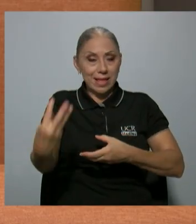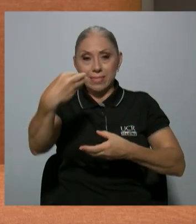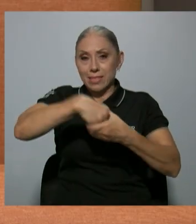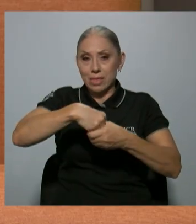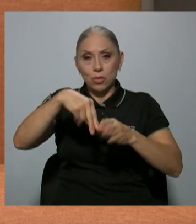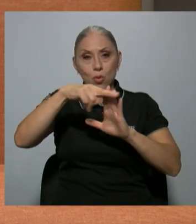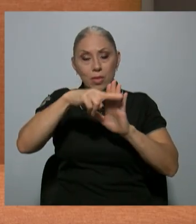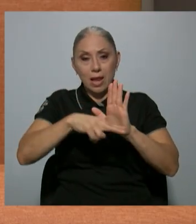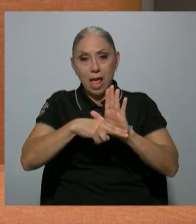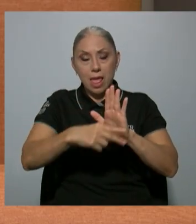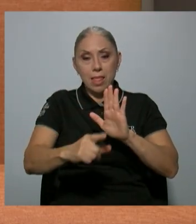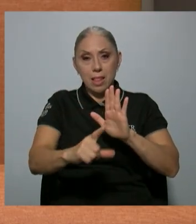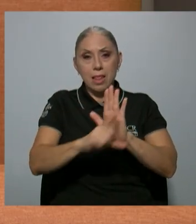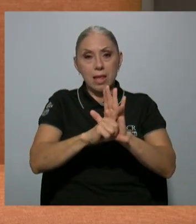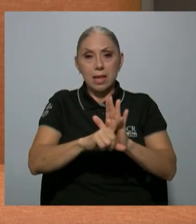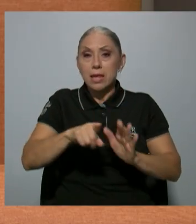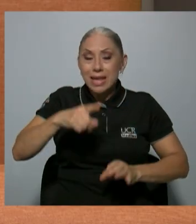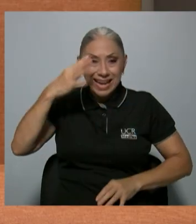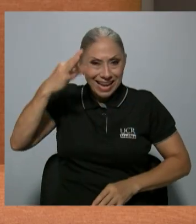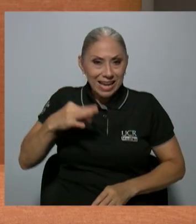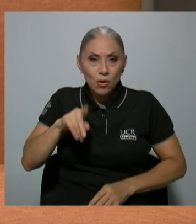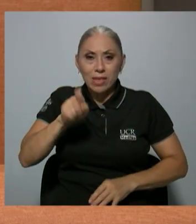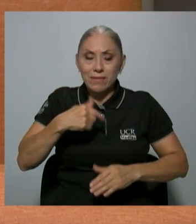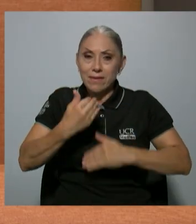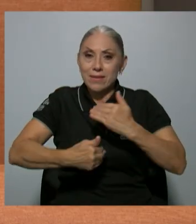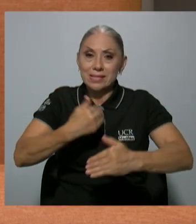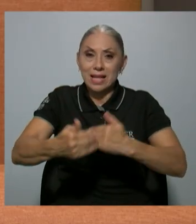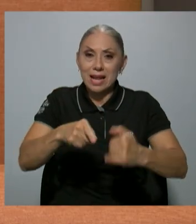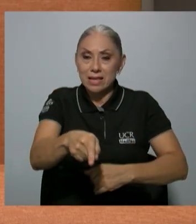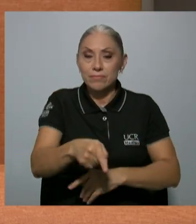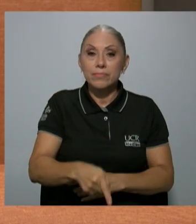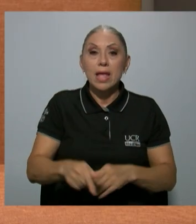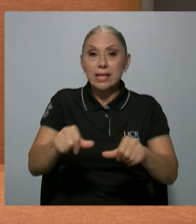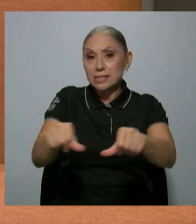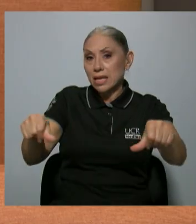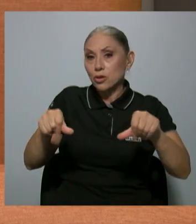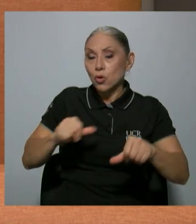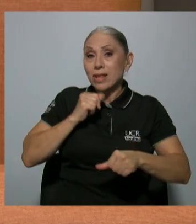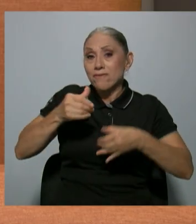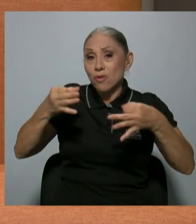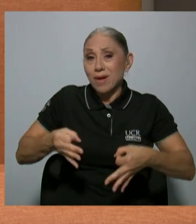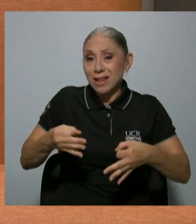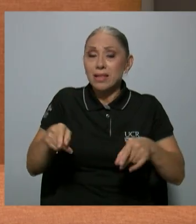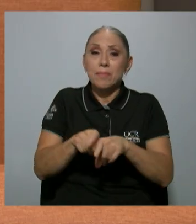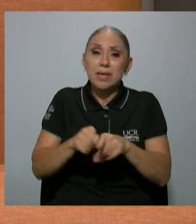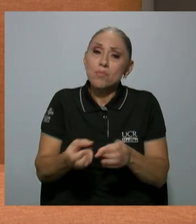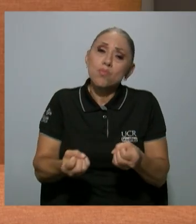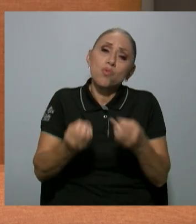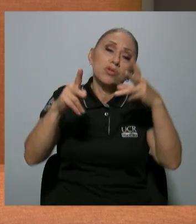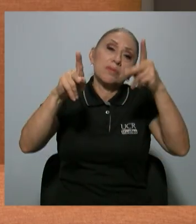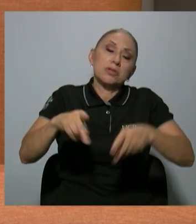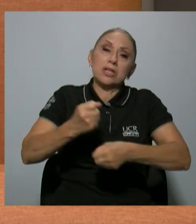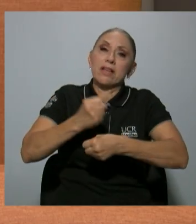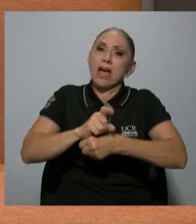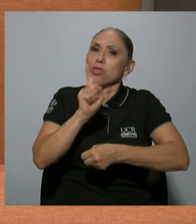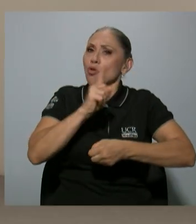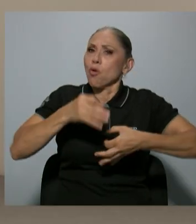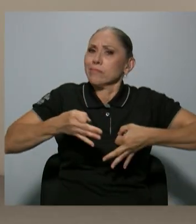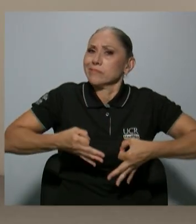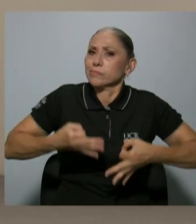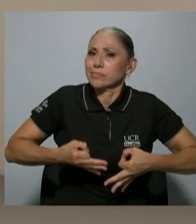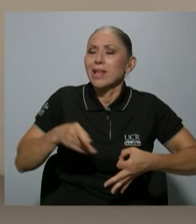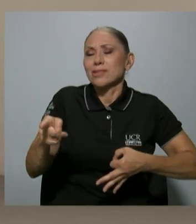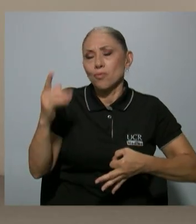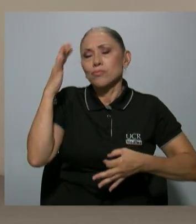Entonces, creo que por ahí hay que avanzar. El sector informal también representa muchísimo en este país, entonces es otra preocupación que tenemos.